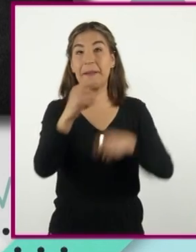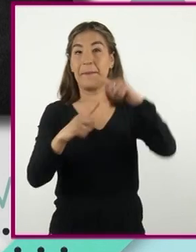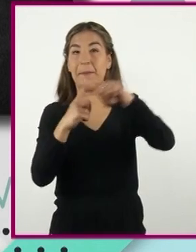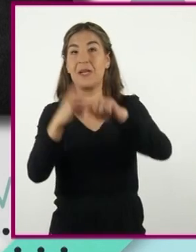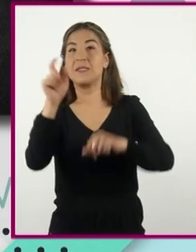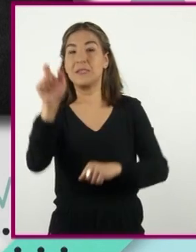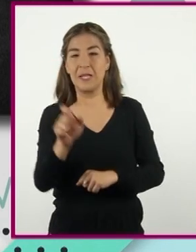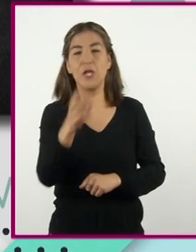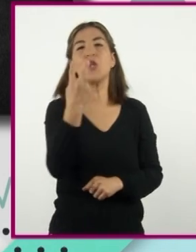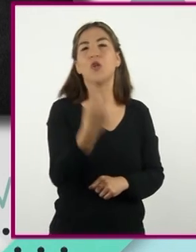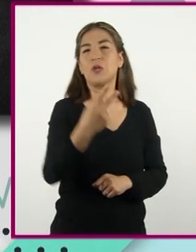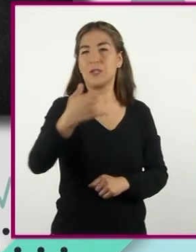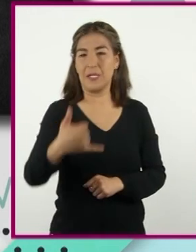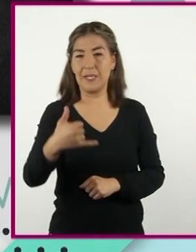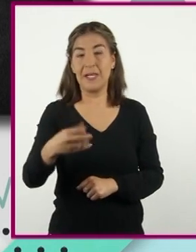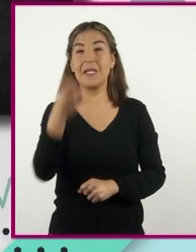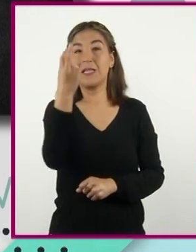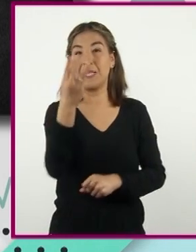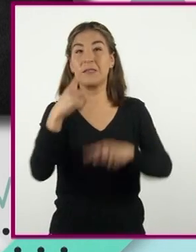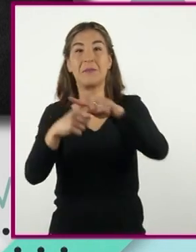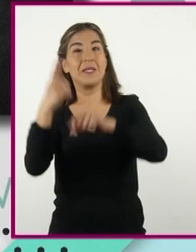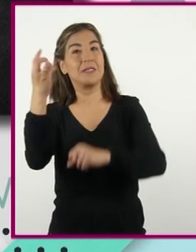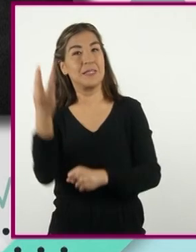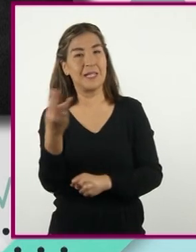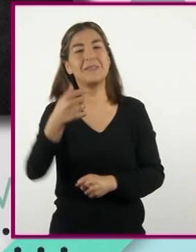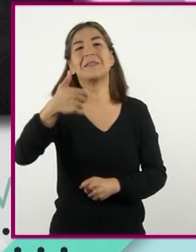2y. Y 3 más 3 son 6.